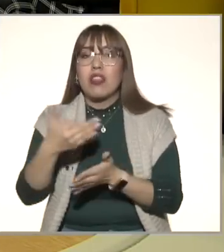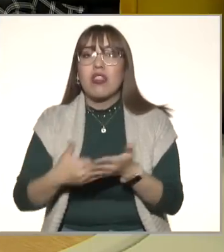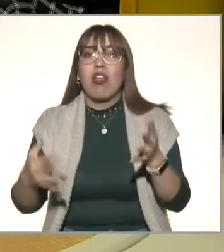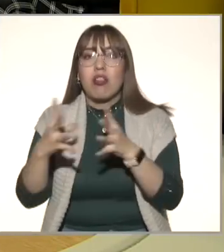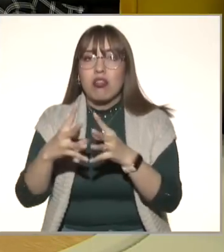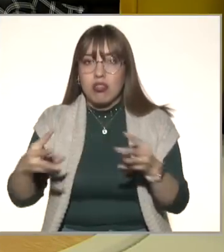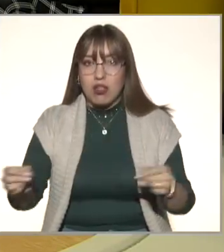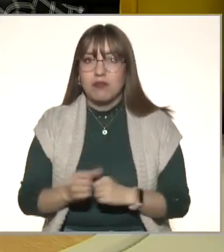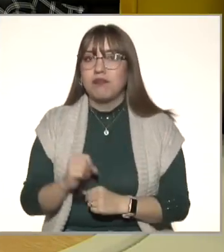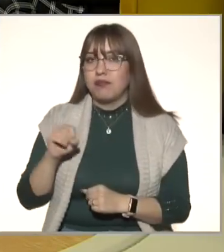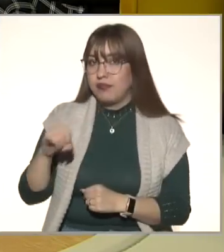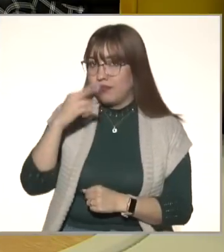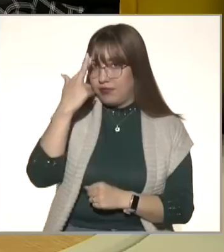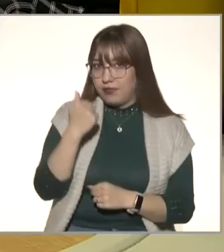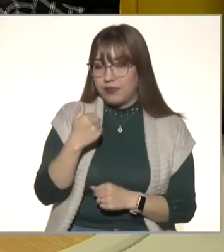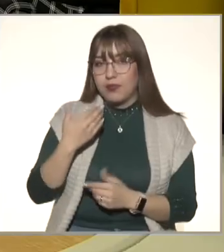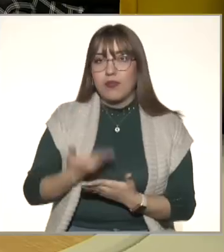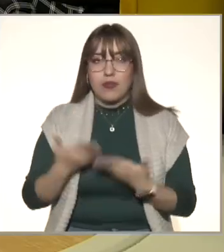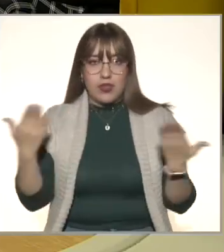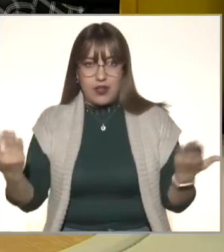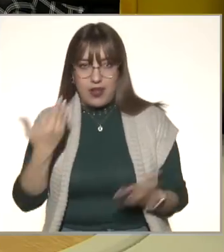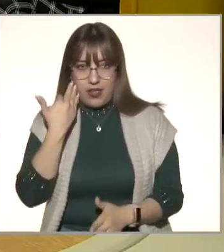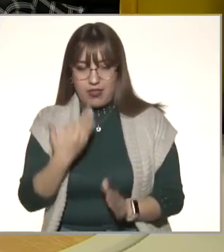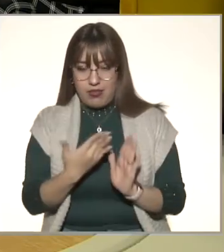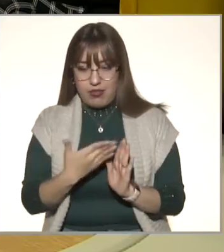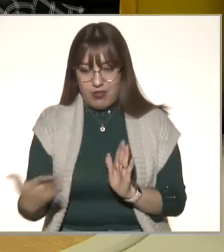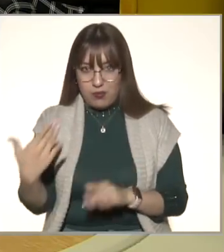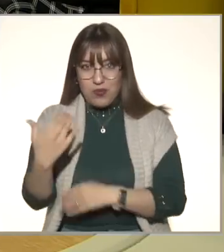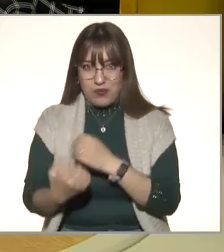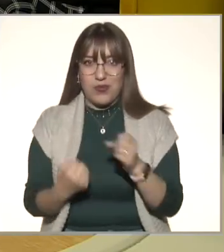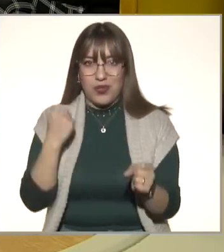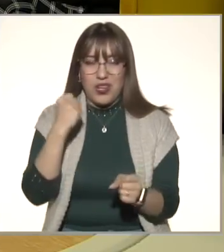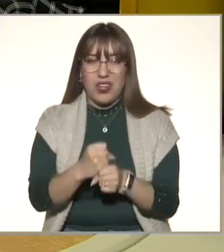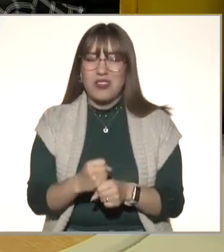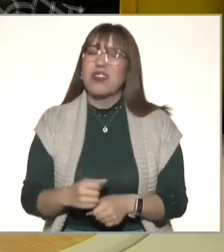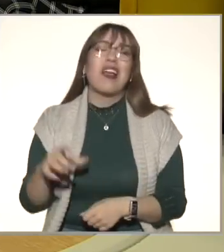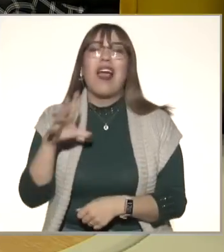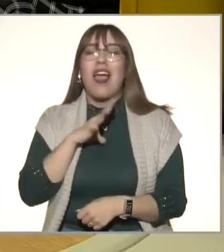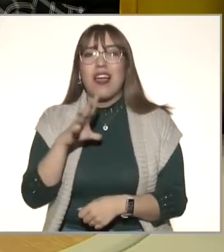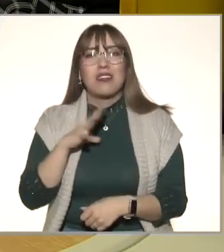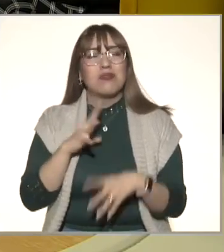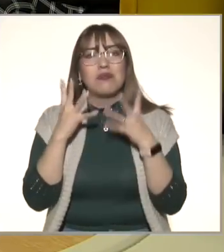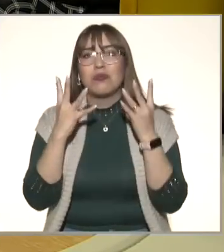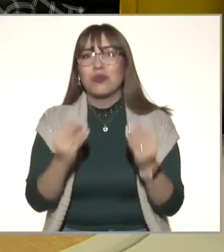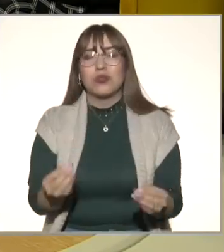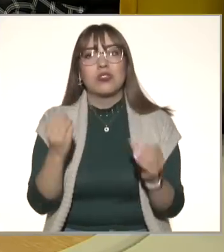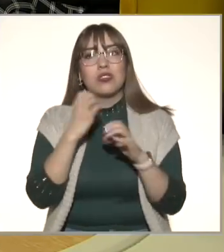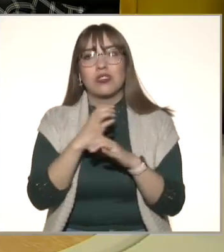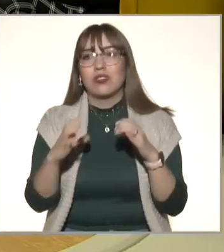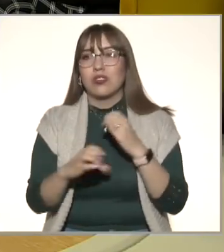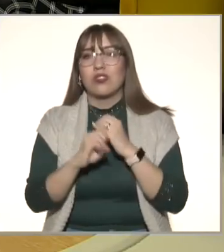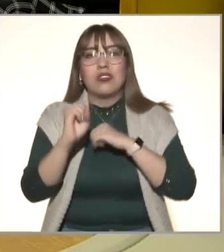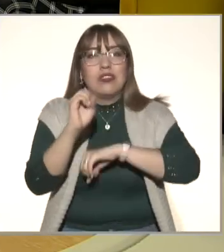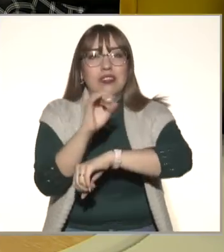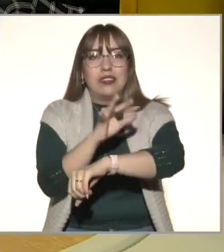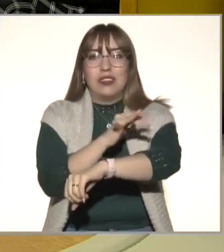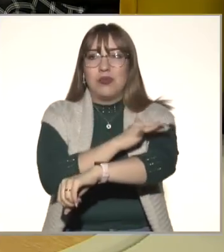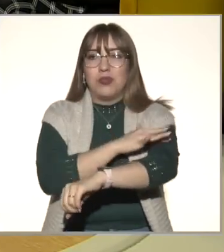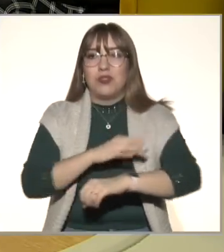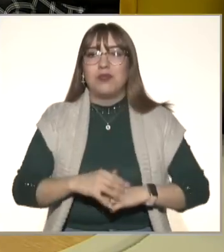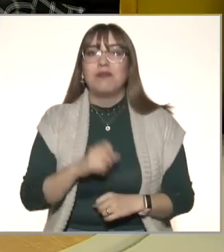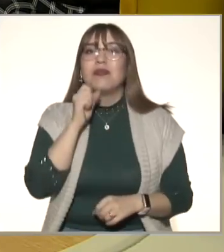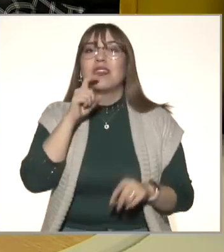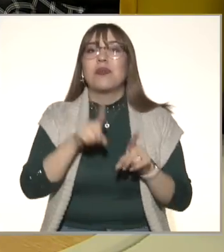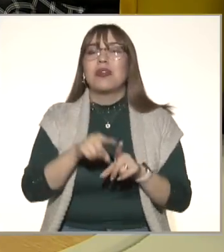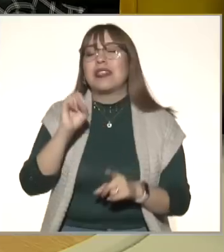Ahora, Salvador, en esta época del año en especial hay un sinfín de emociones. Símbolos. Exacto,